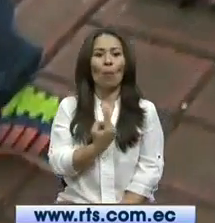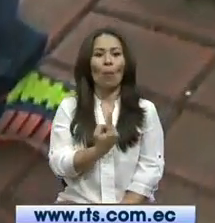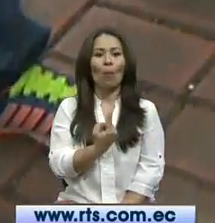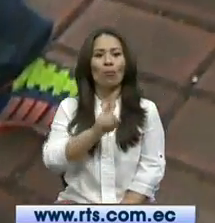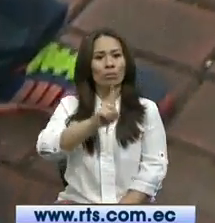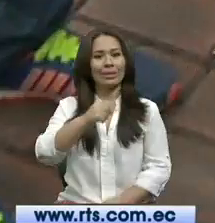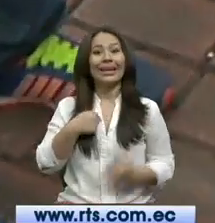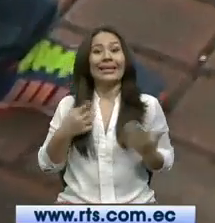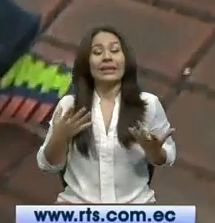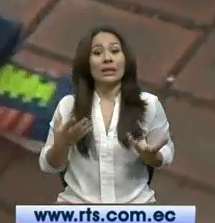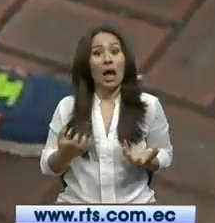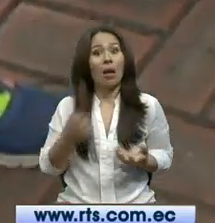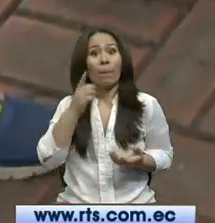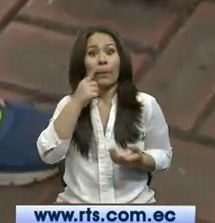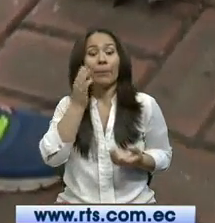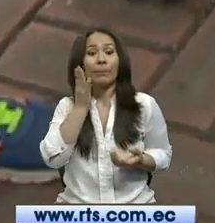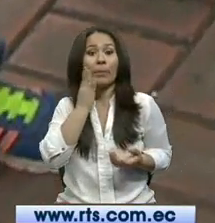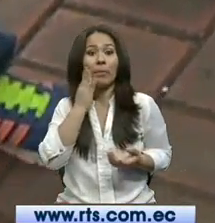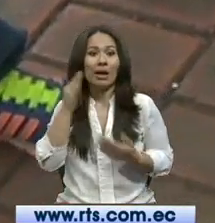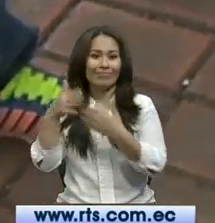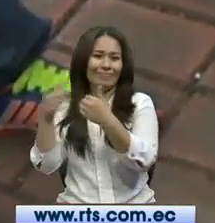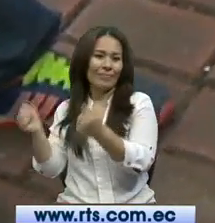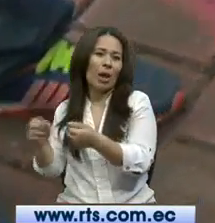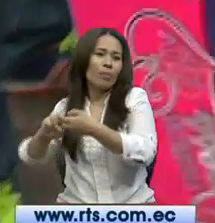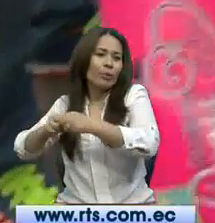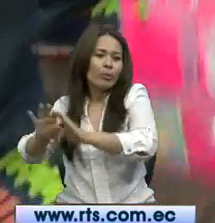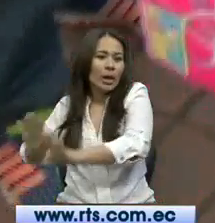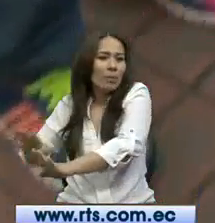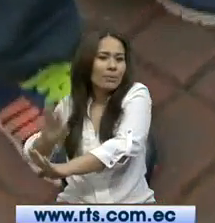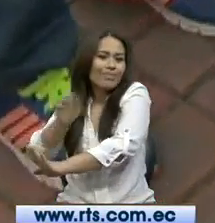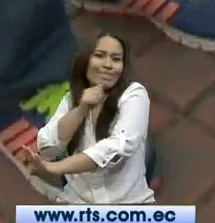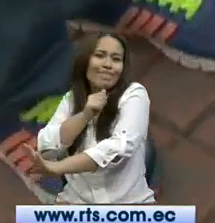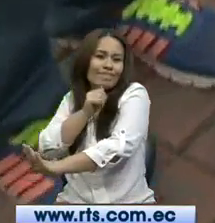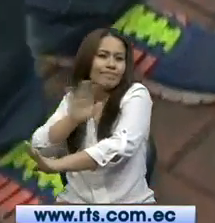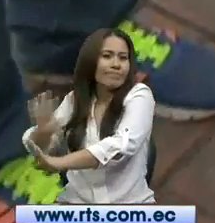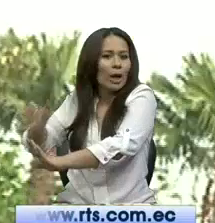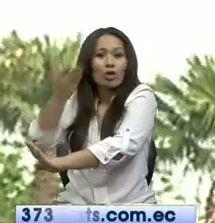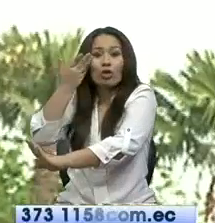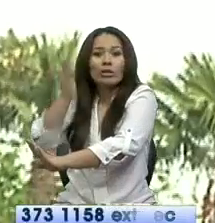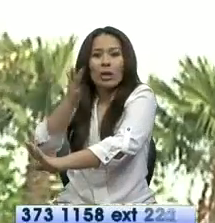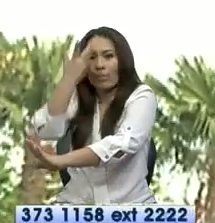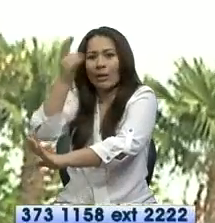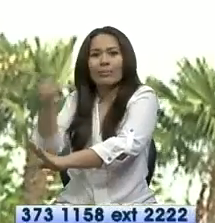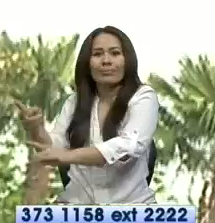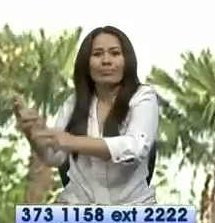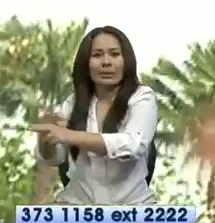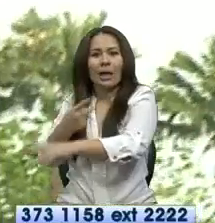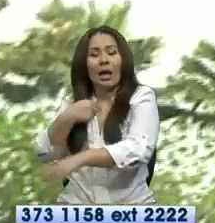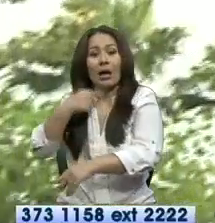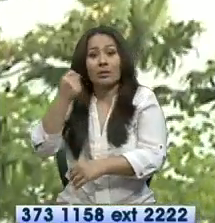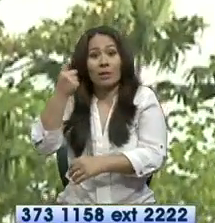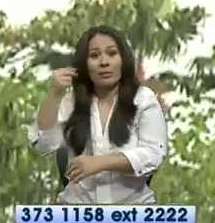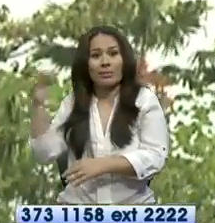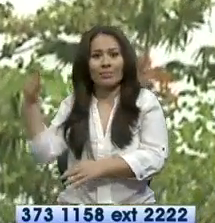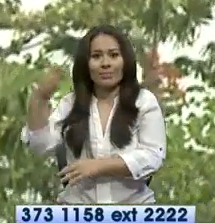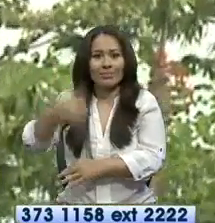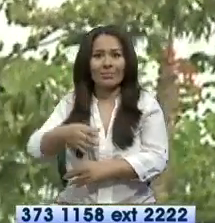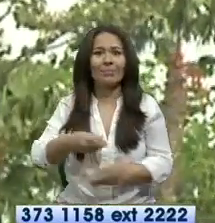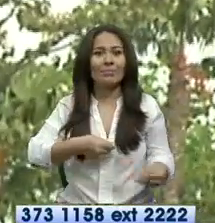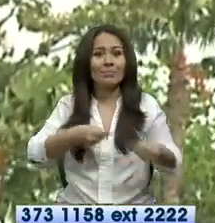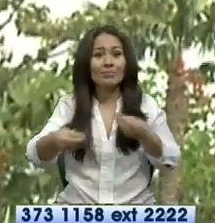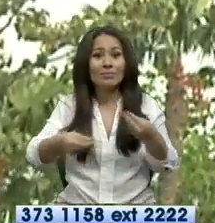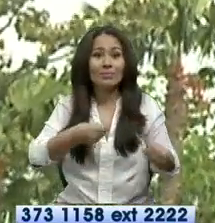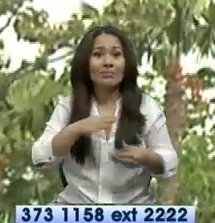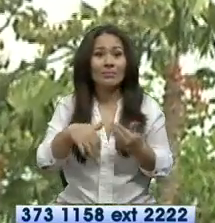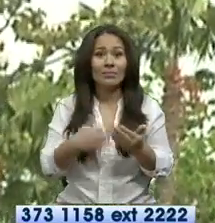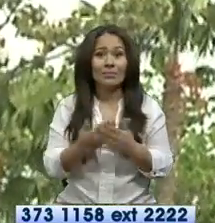al lado de sus hijos, pero por motivos, razones ajenos, no sabemos porque no podemos. También, yo me acuerdo siempre de ustedes, menores, mucho talento. Pero ellos,